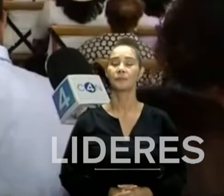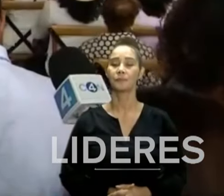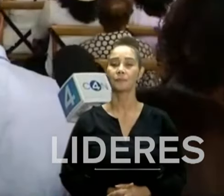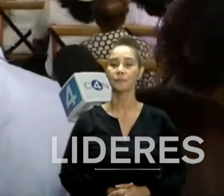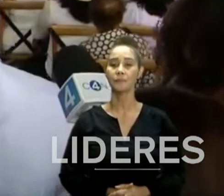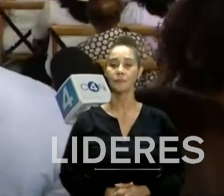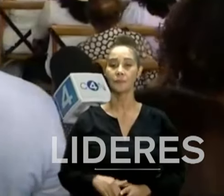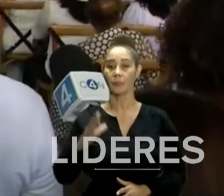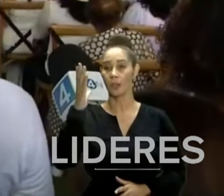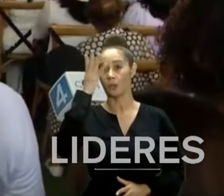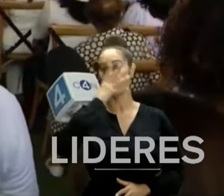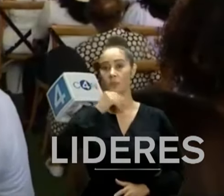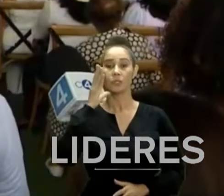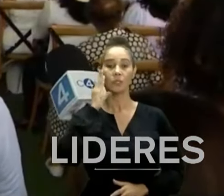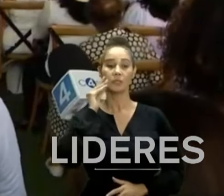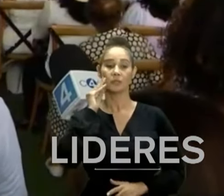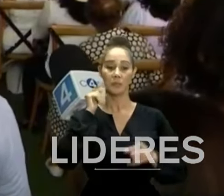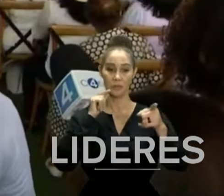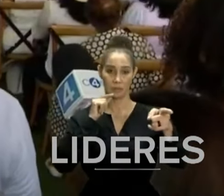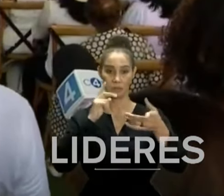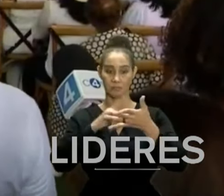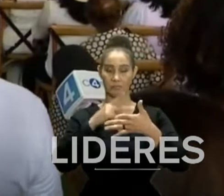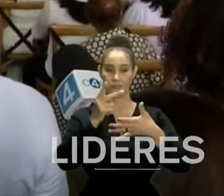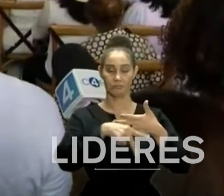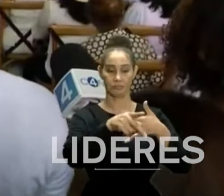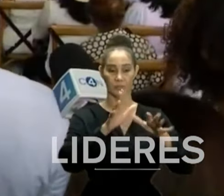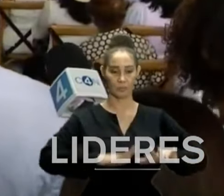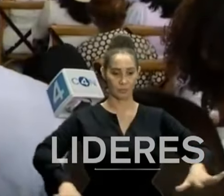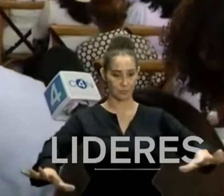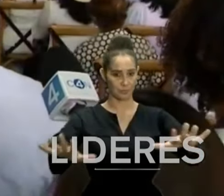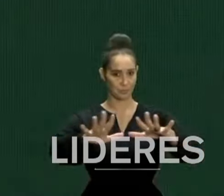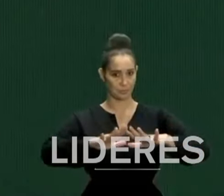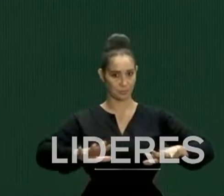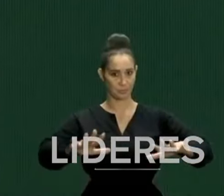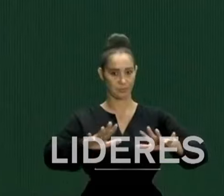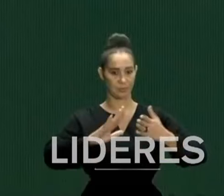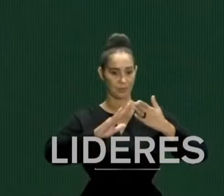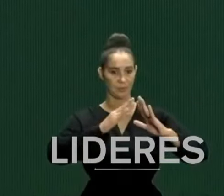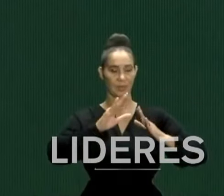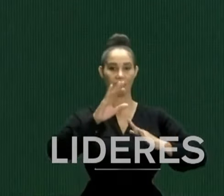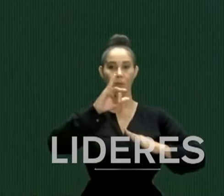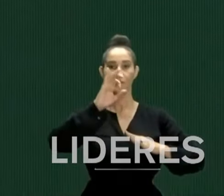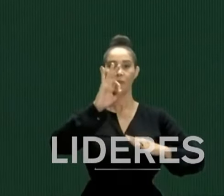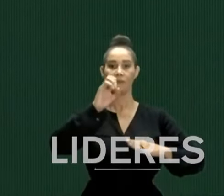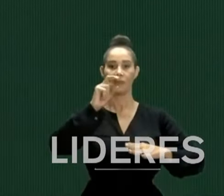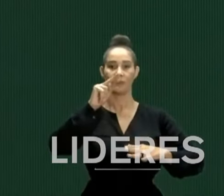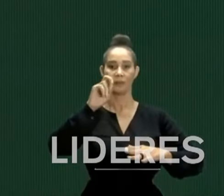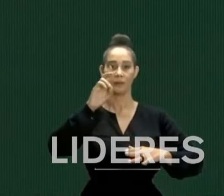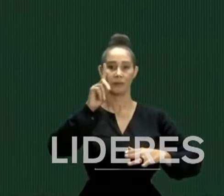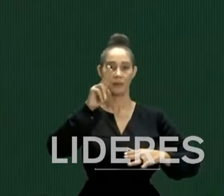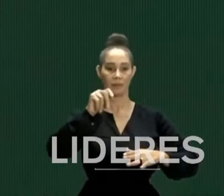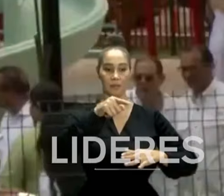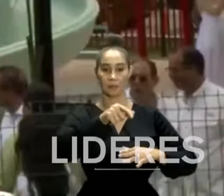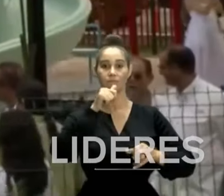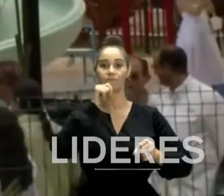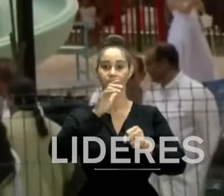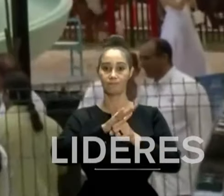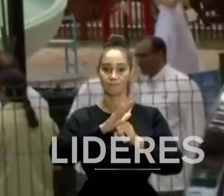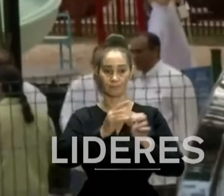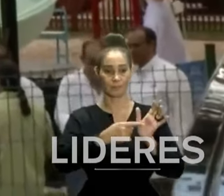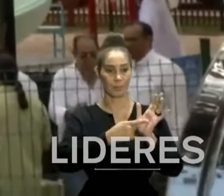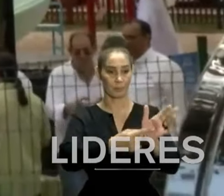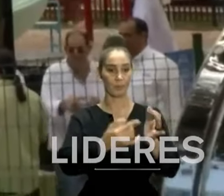Lo hermoso de esta experiencia y de este proyecto ambiental Urbanización Fernández es que aquí hay un compromiso de